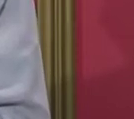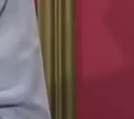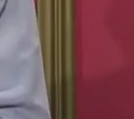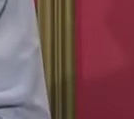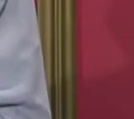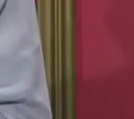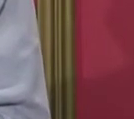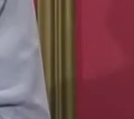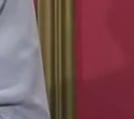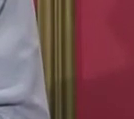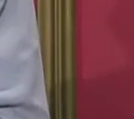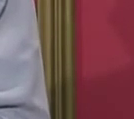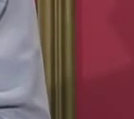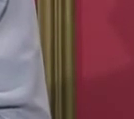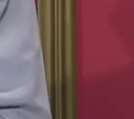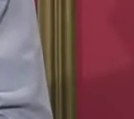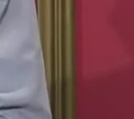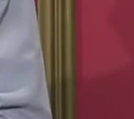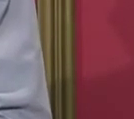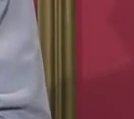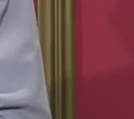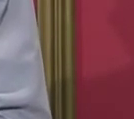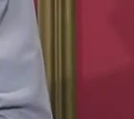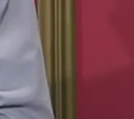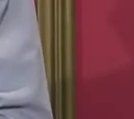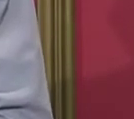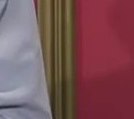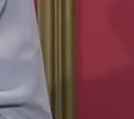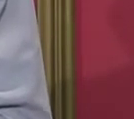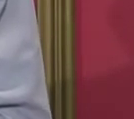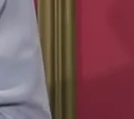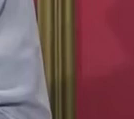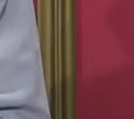cuarto y la veo y llorando,